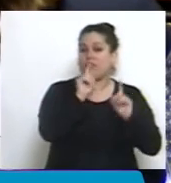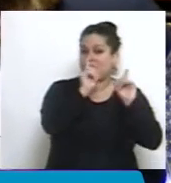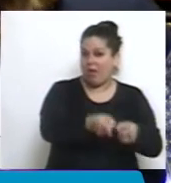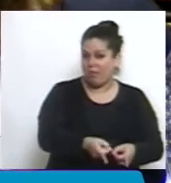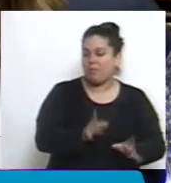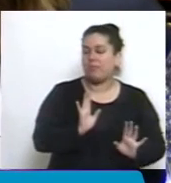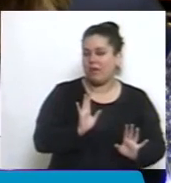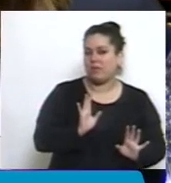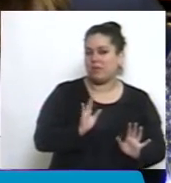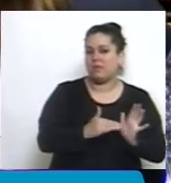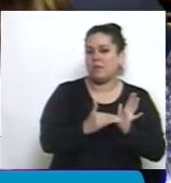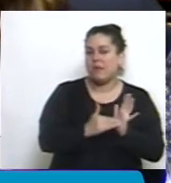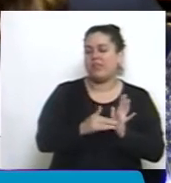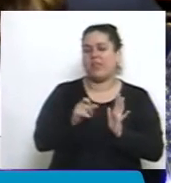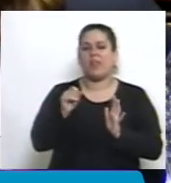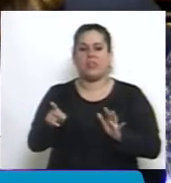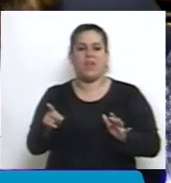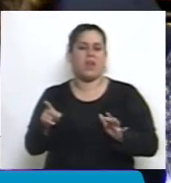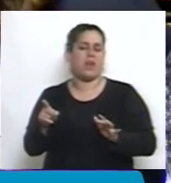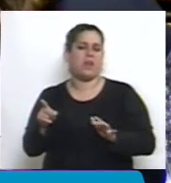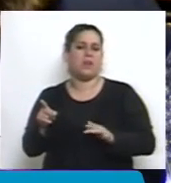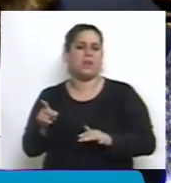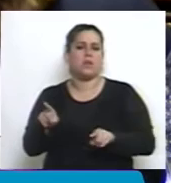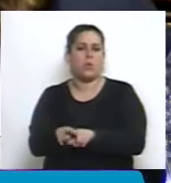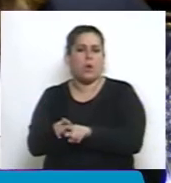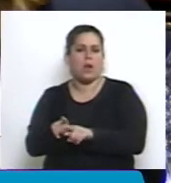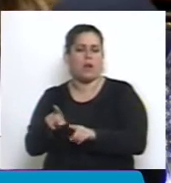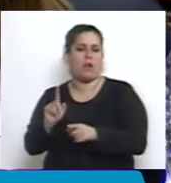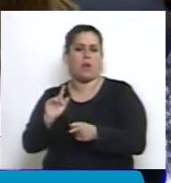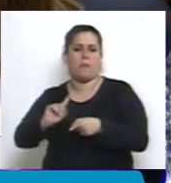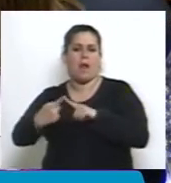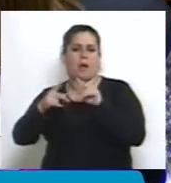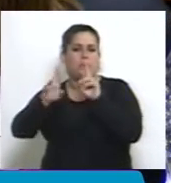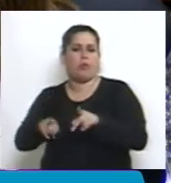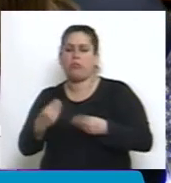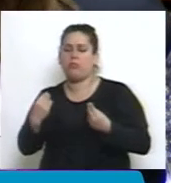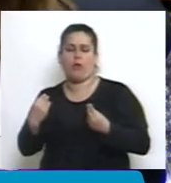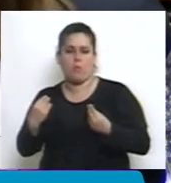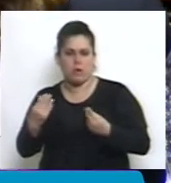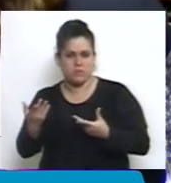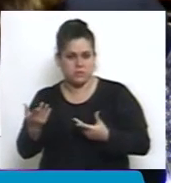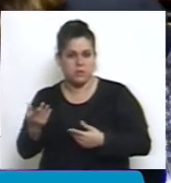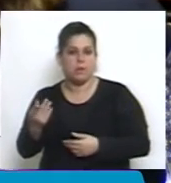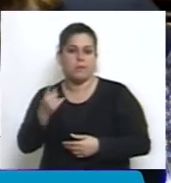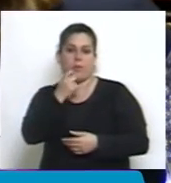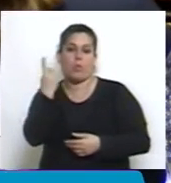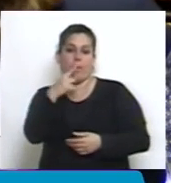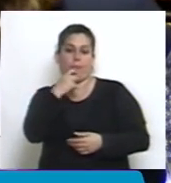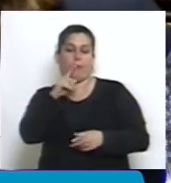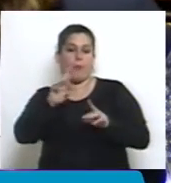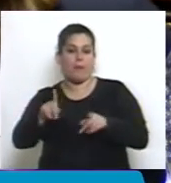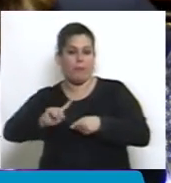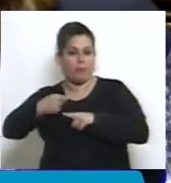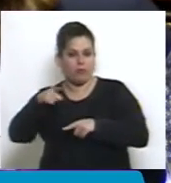otro gran aspecto en la forma de ejercer la política. Cuando desde la política